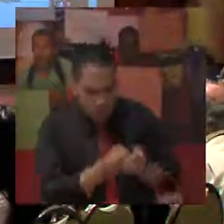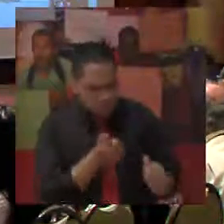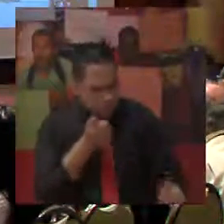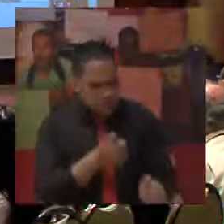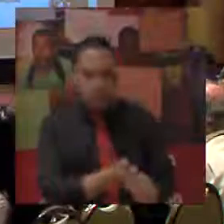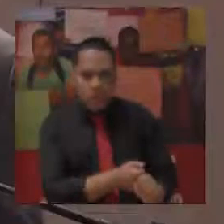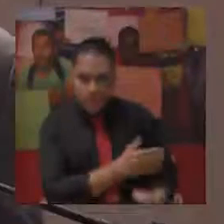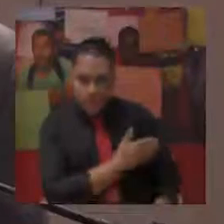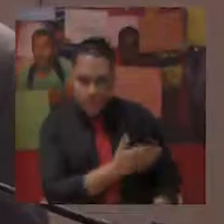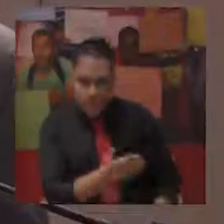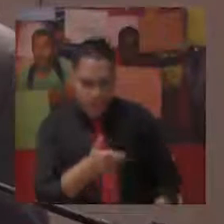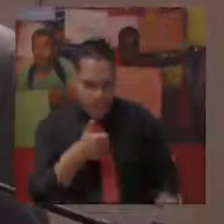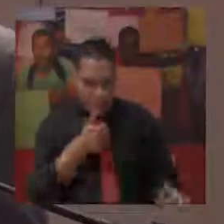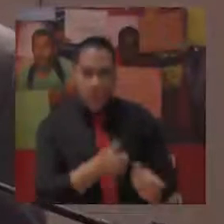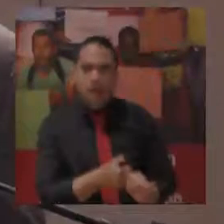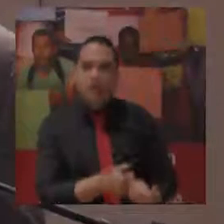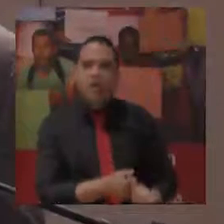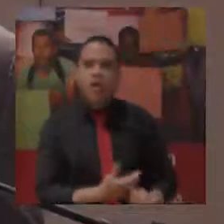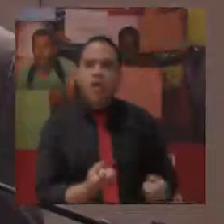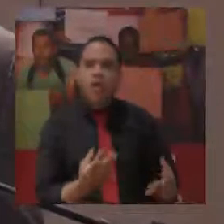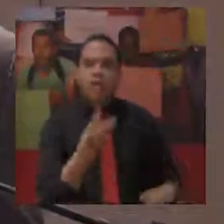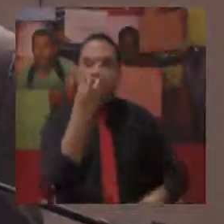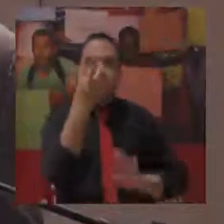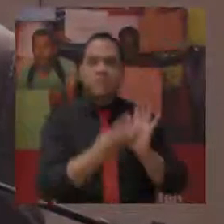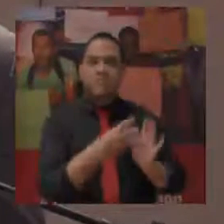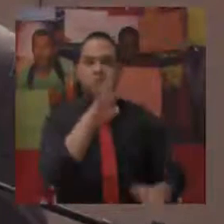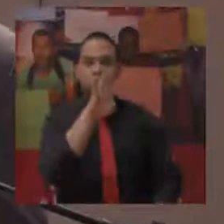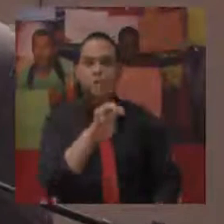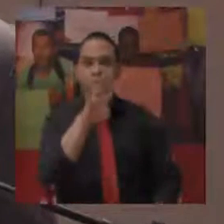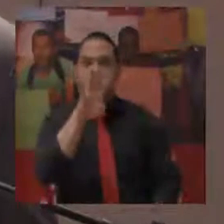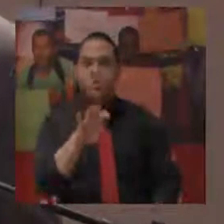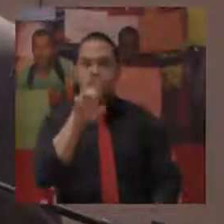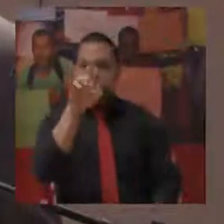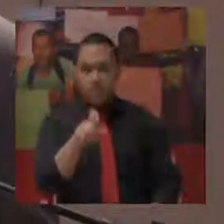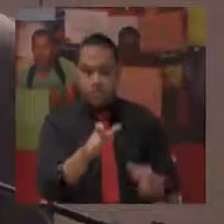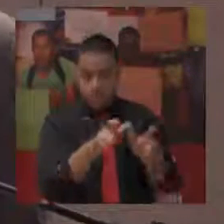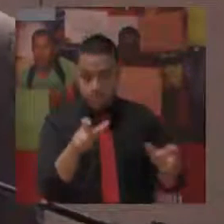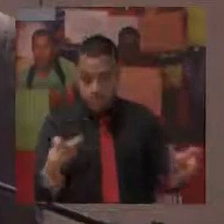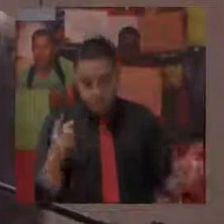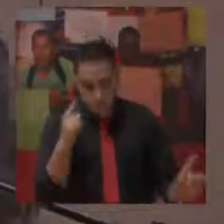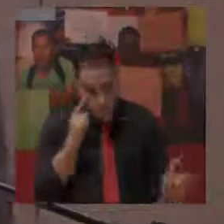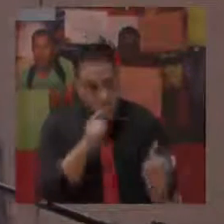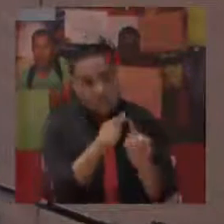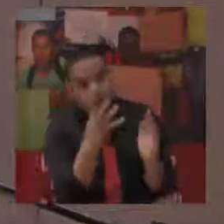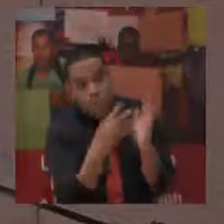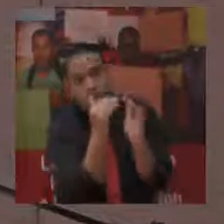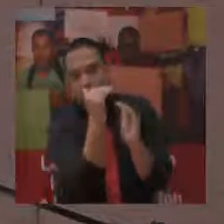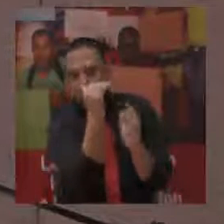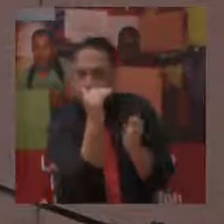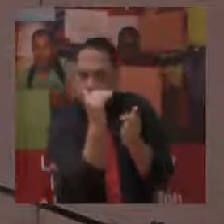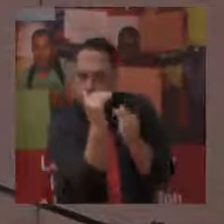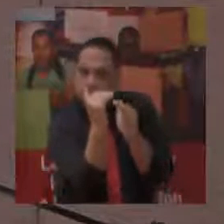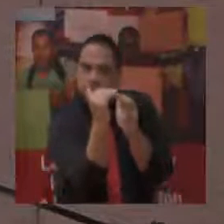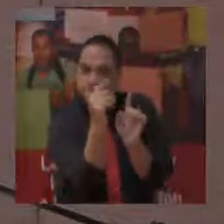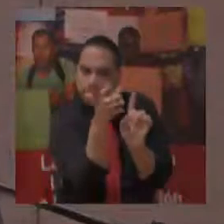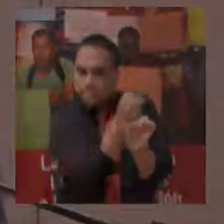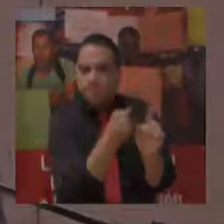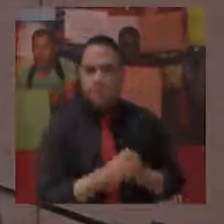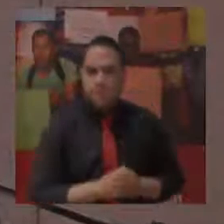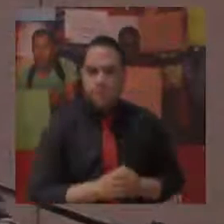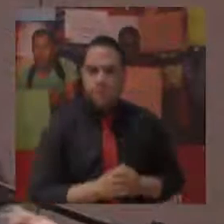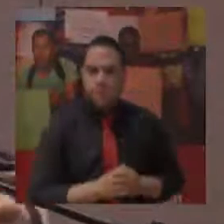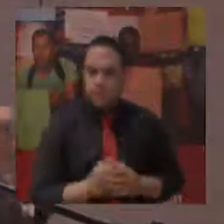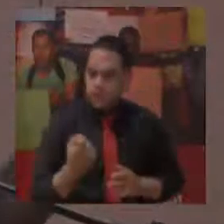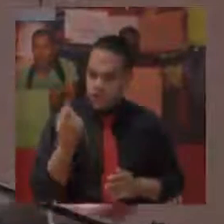proceso de reintegración. Culminaron 3.996. Y finalmente, desde